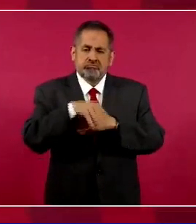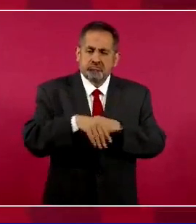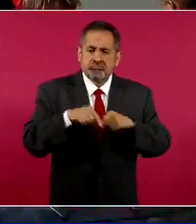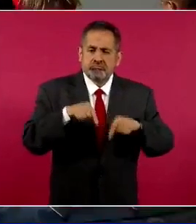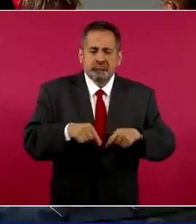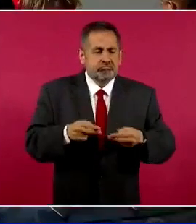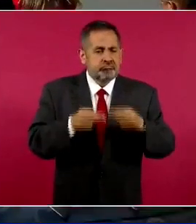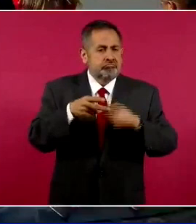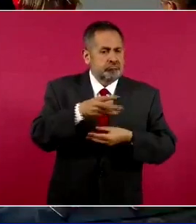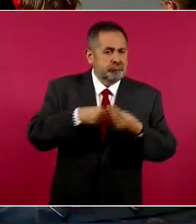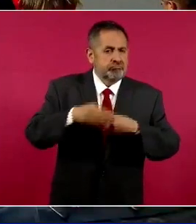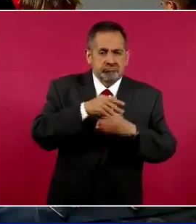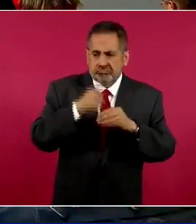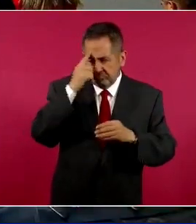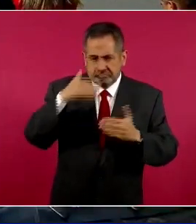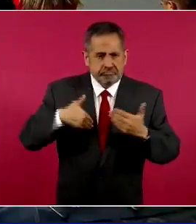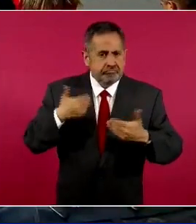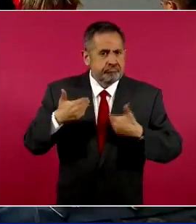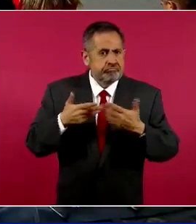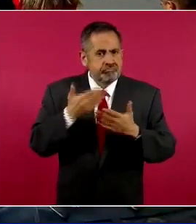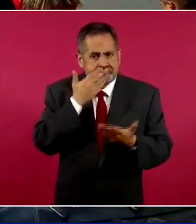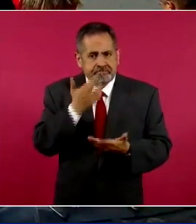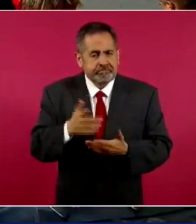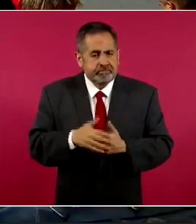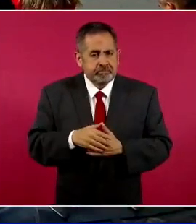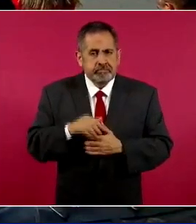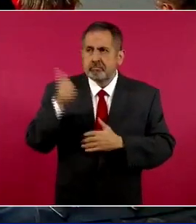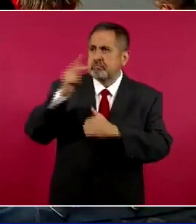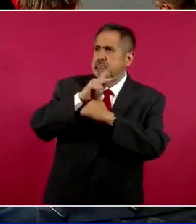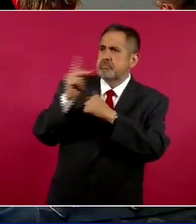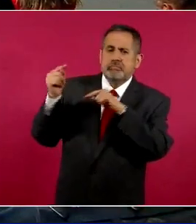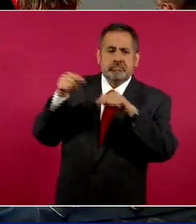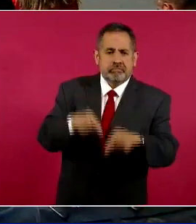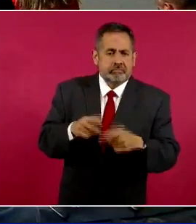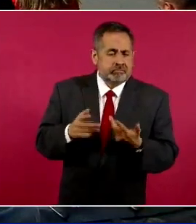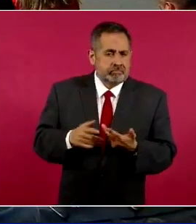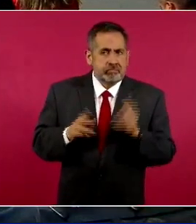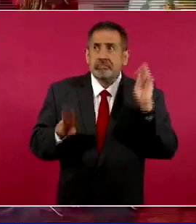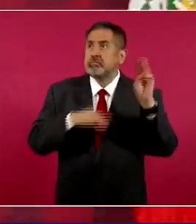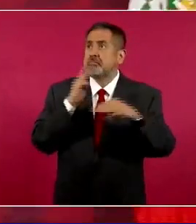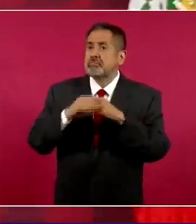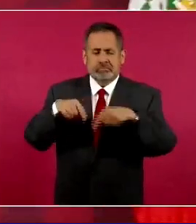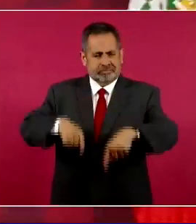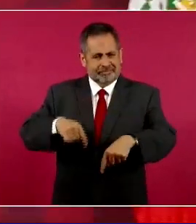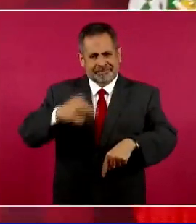o con más oportunidades para la inversión foránea en el mundo?